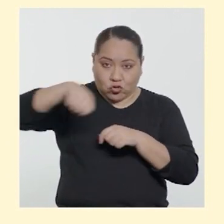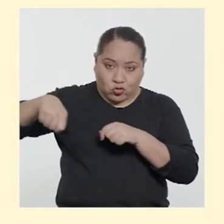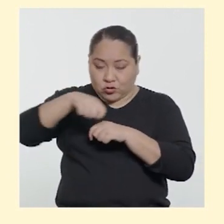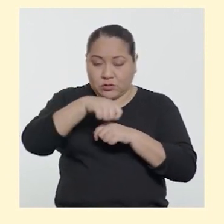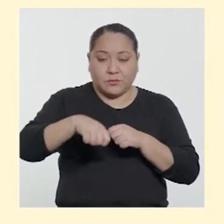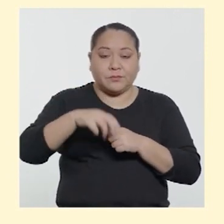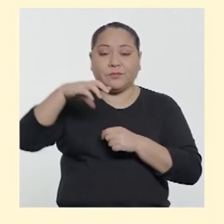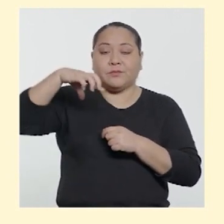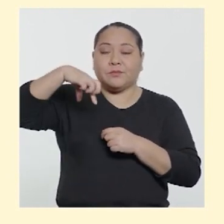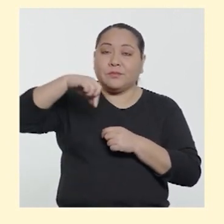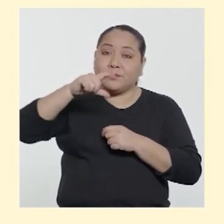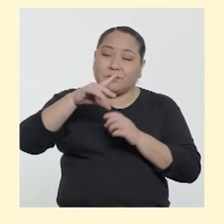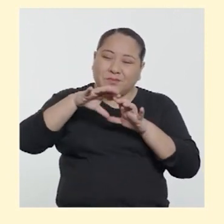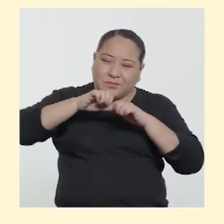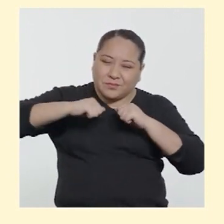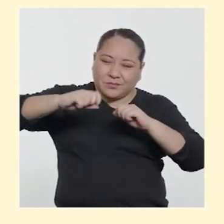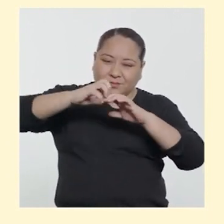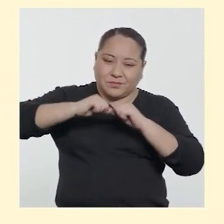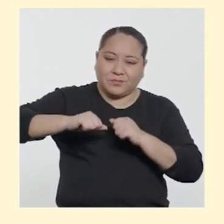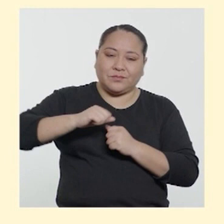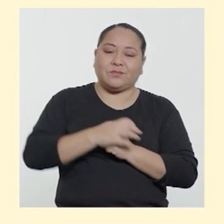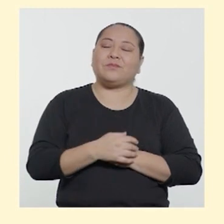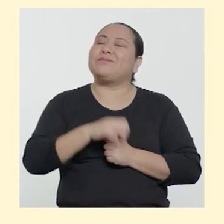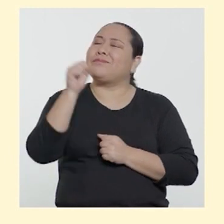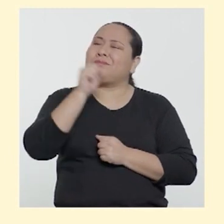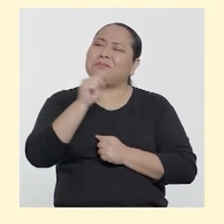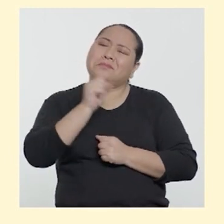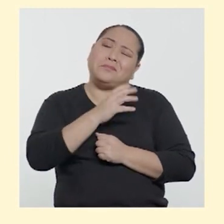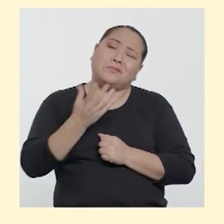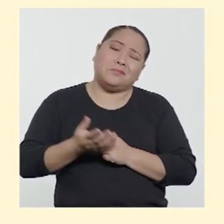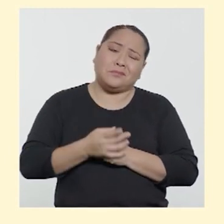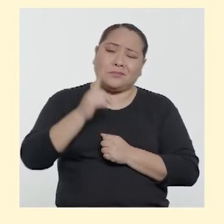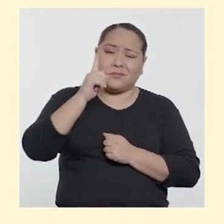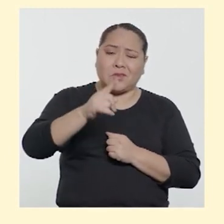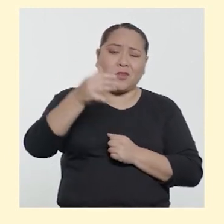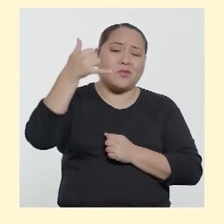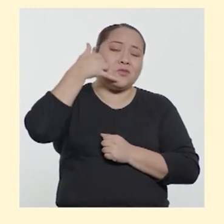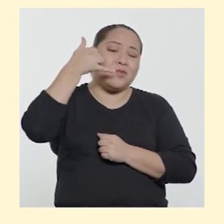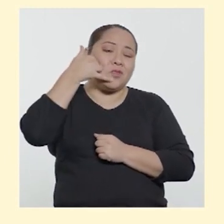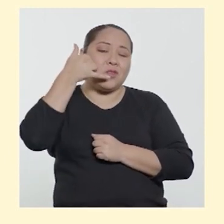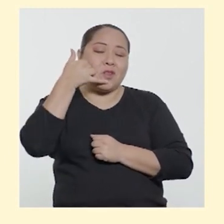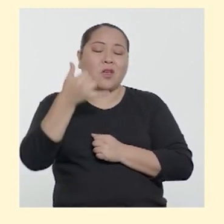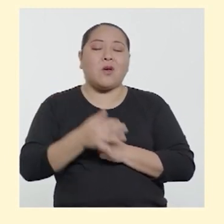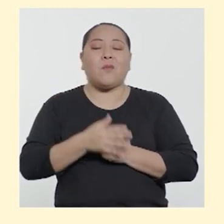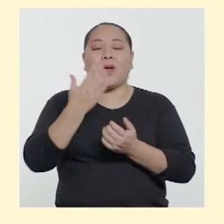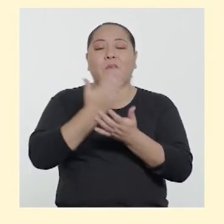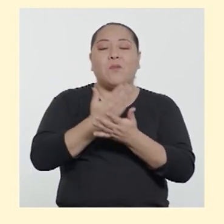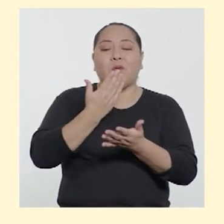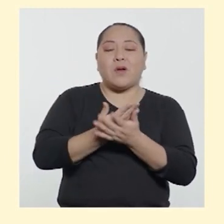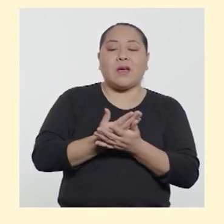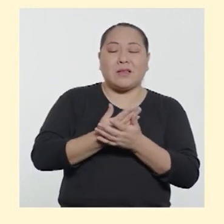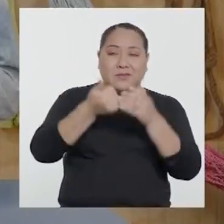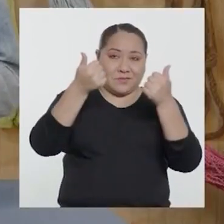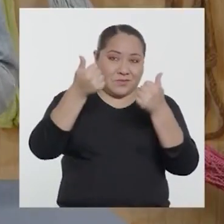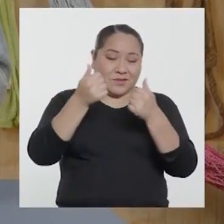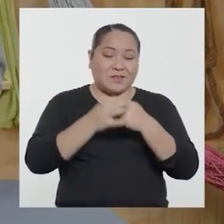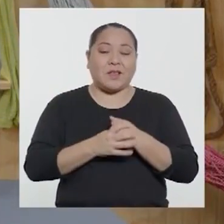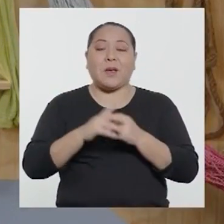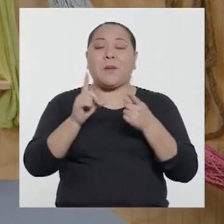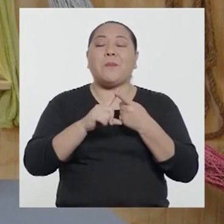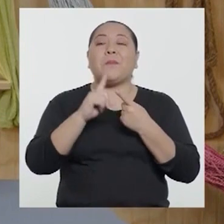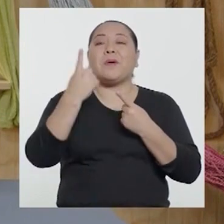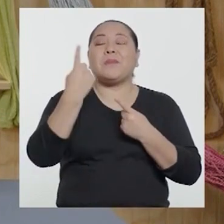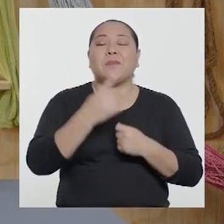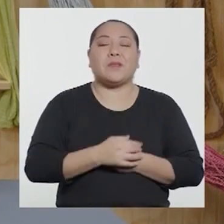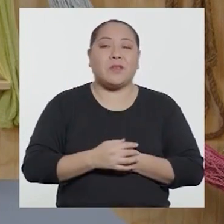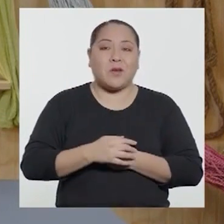cuchilla, plastilina y, definitivamente, un celular para comprobar si funciona. Marcaremos con